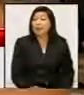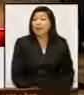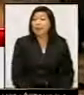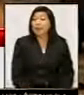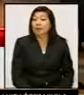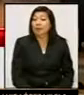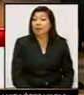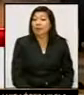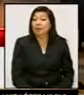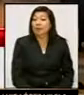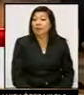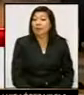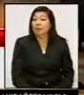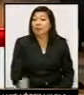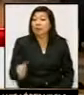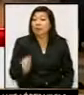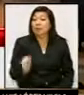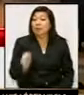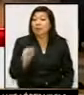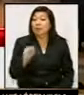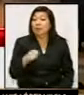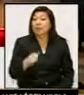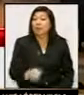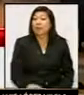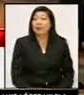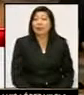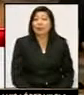los concesionarios del servicio en sí.